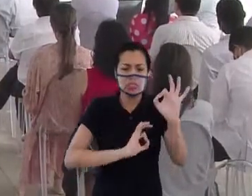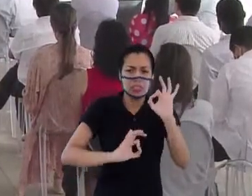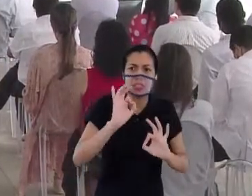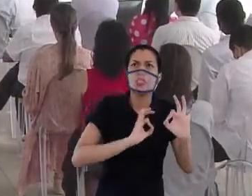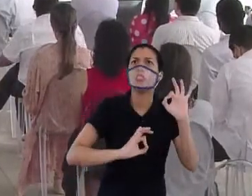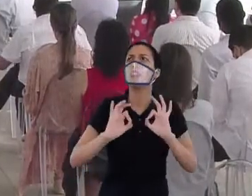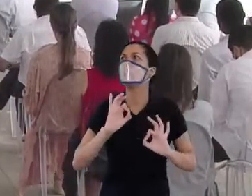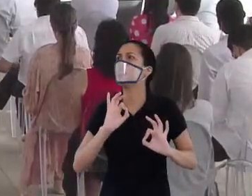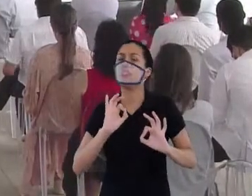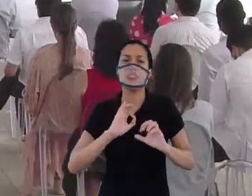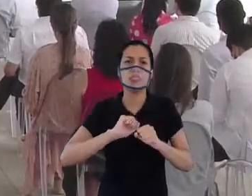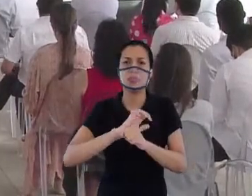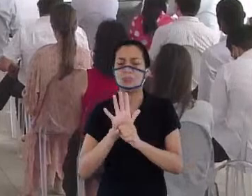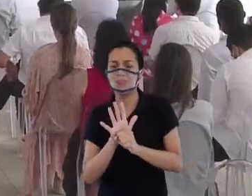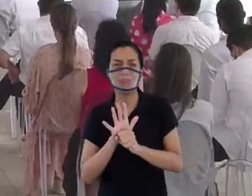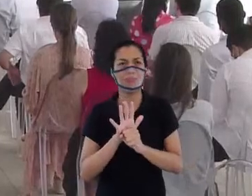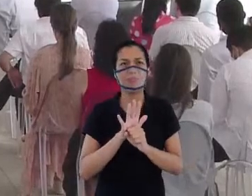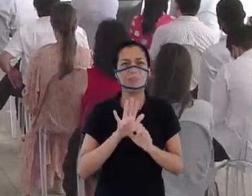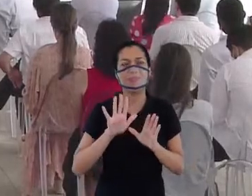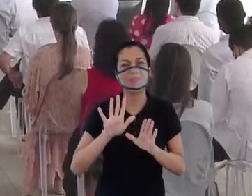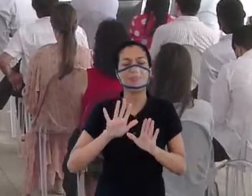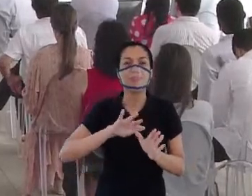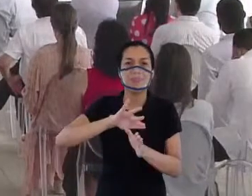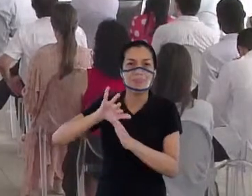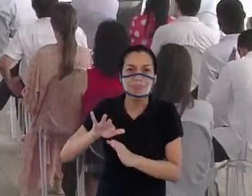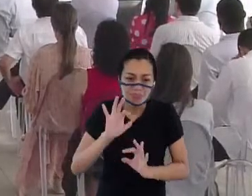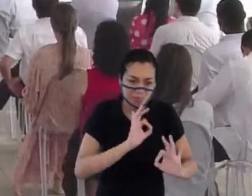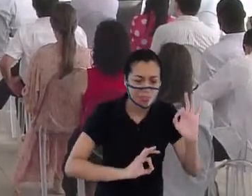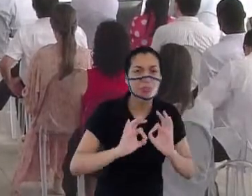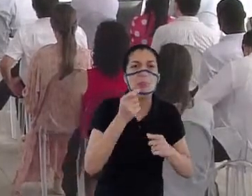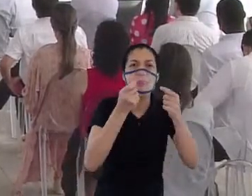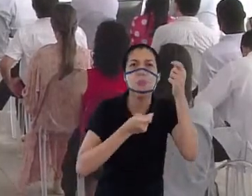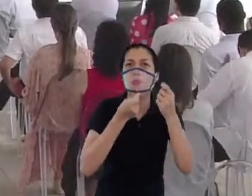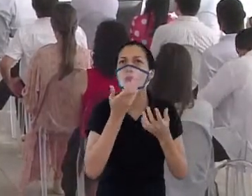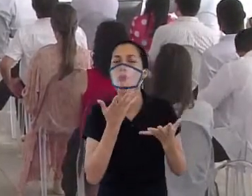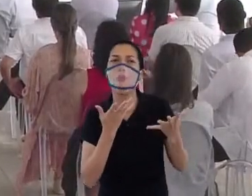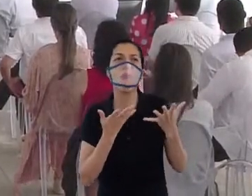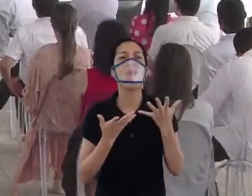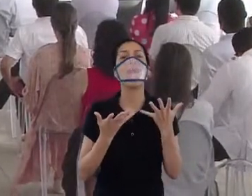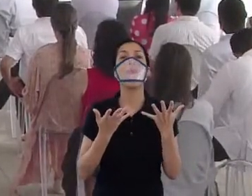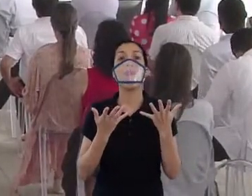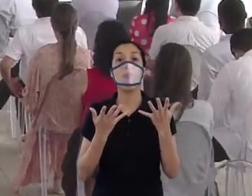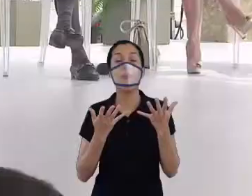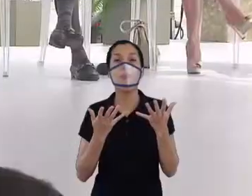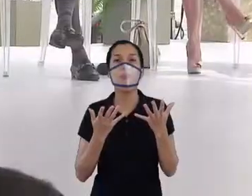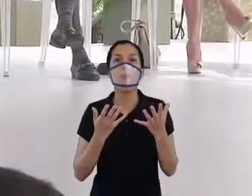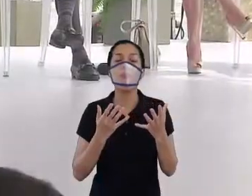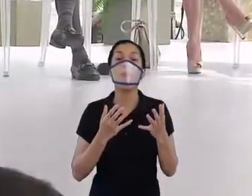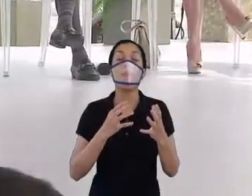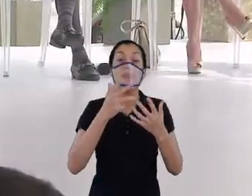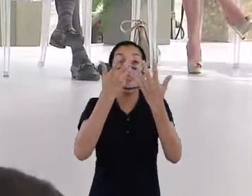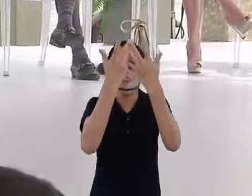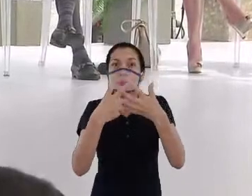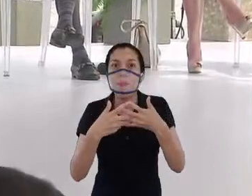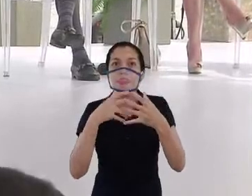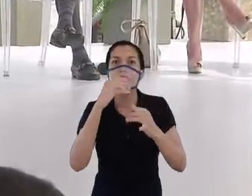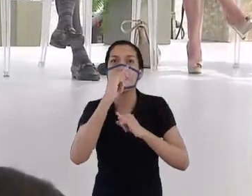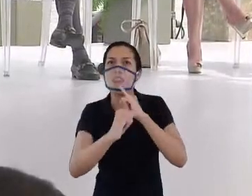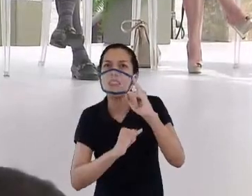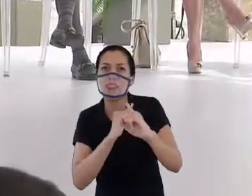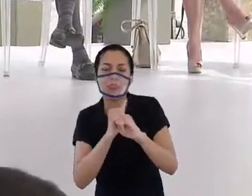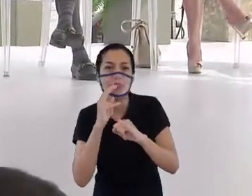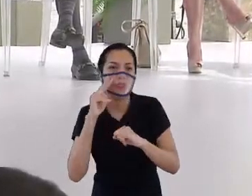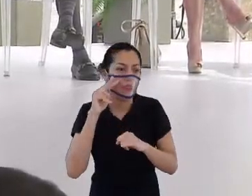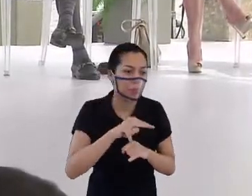están viendo un potencial en Latinoamérica porque están prefiriendo la cercanía. Y nosotros allí tenemos que jugar